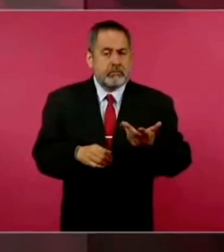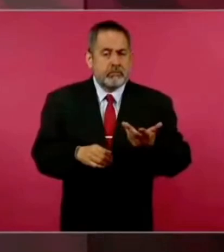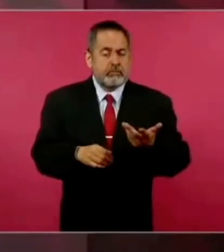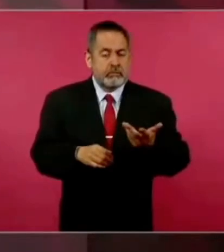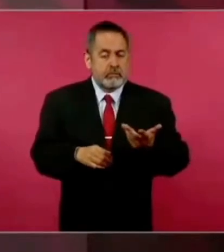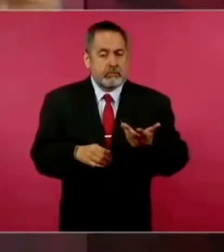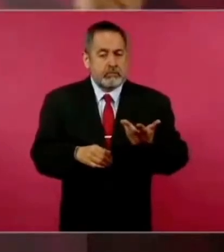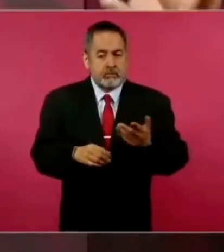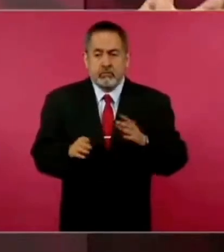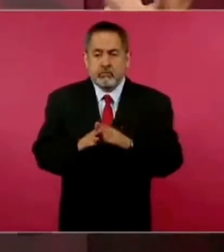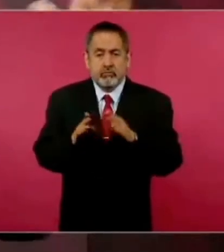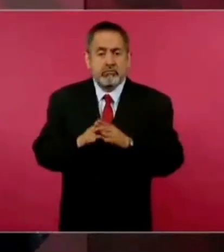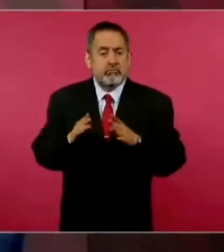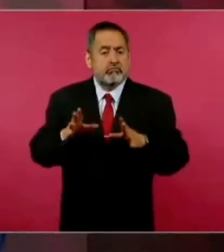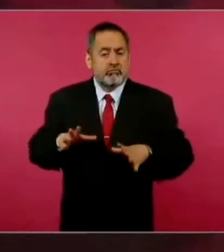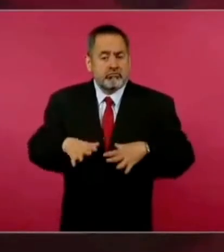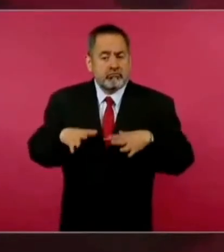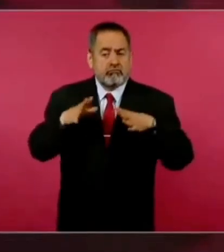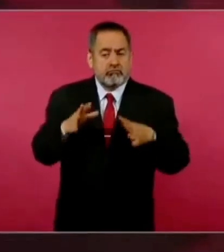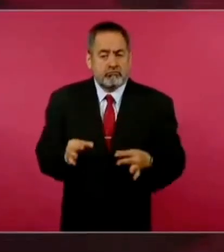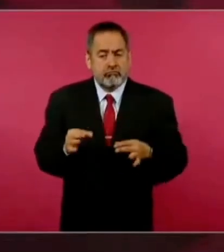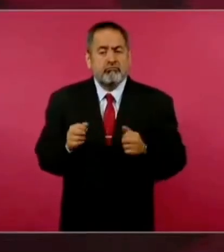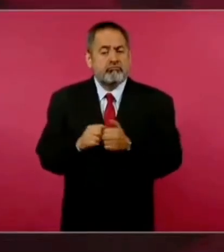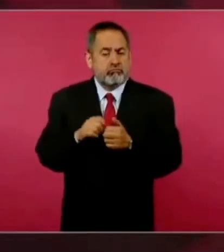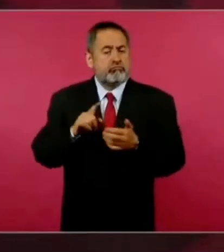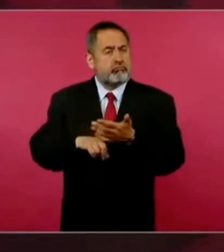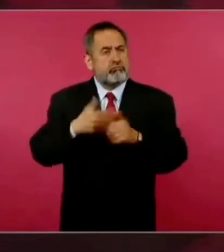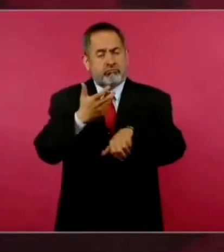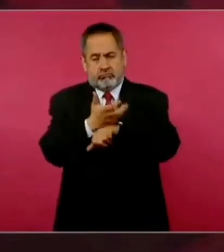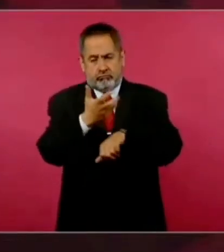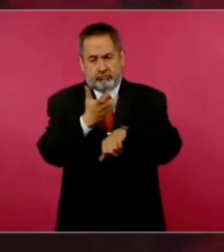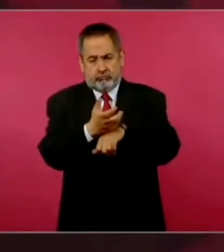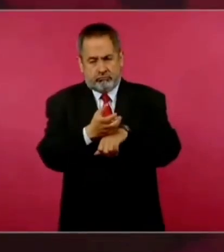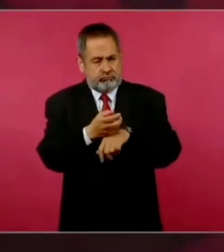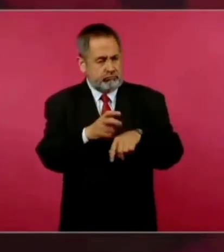se fundó Estados Unidos